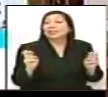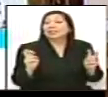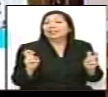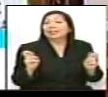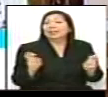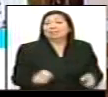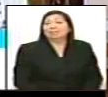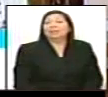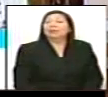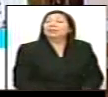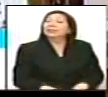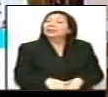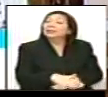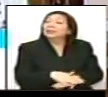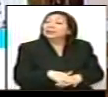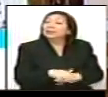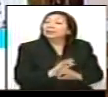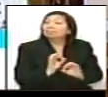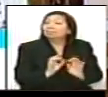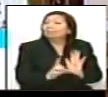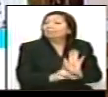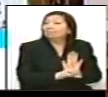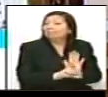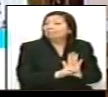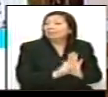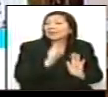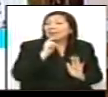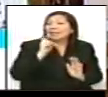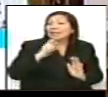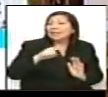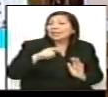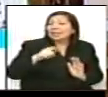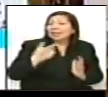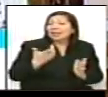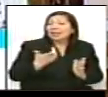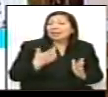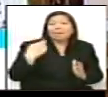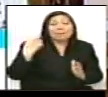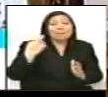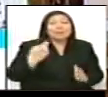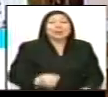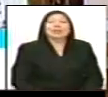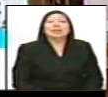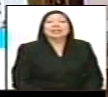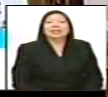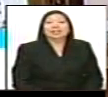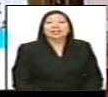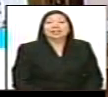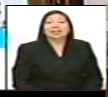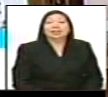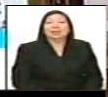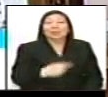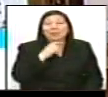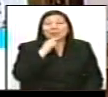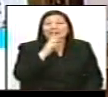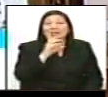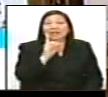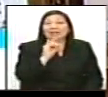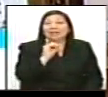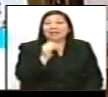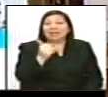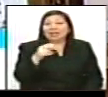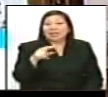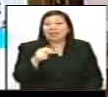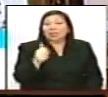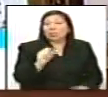sean administrativas o legales. Es necesario que hayan sanciones políticas. Diana mencionó, sin mencionar,